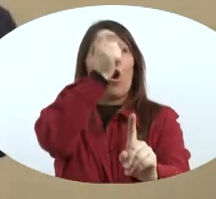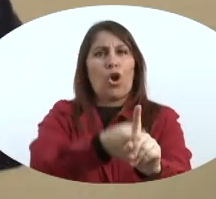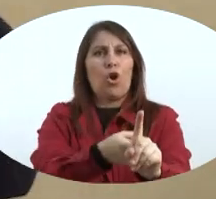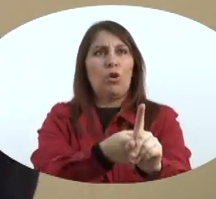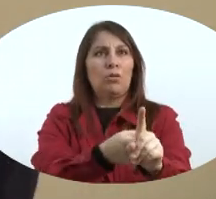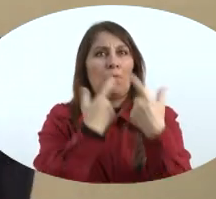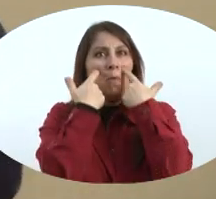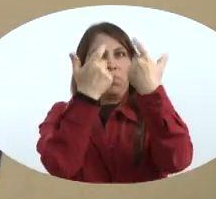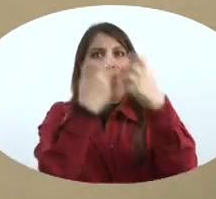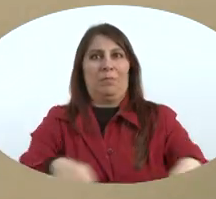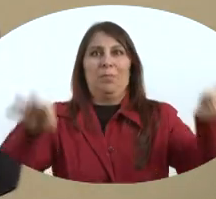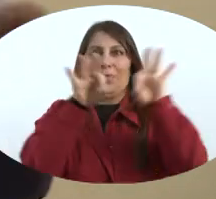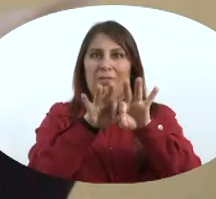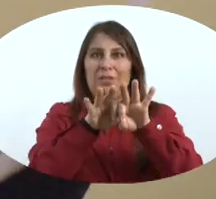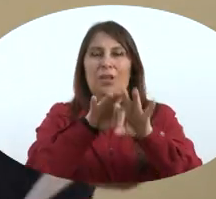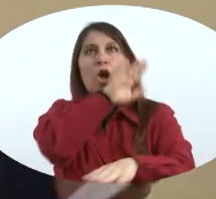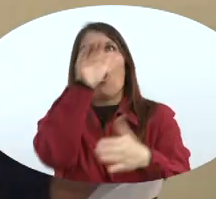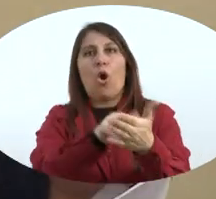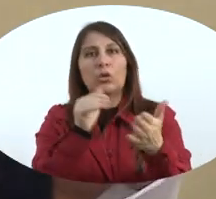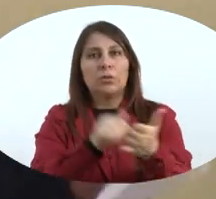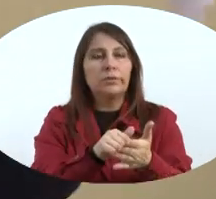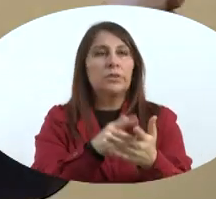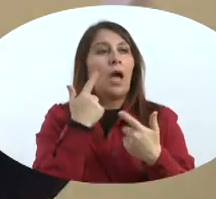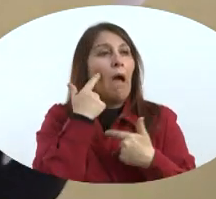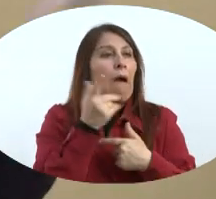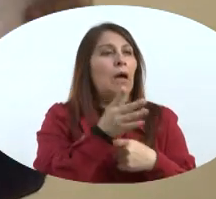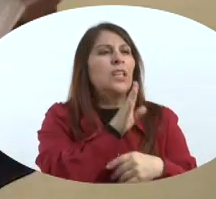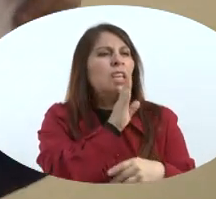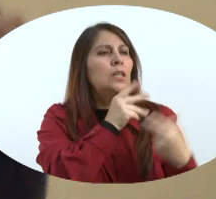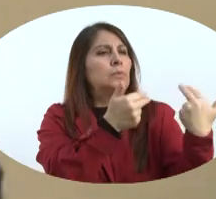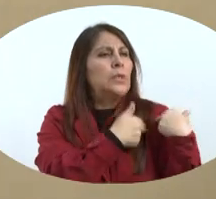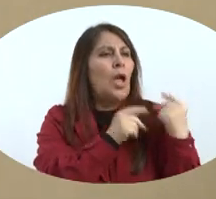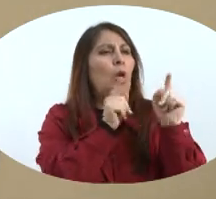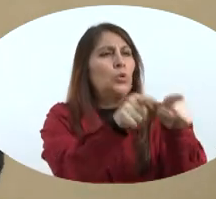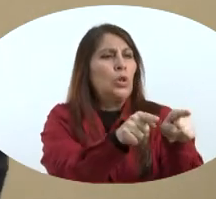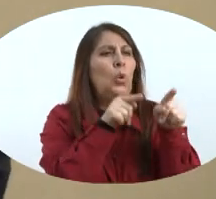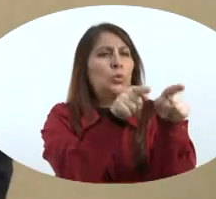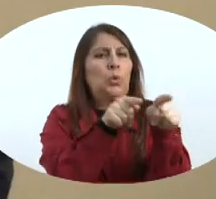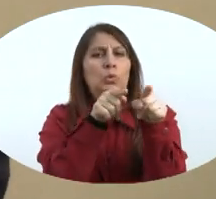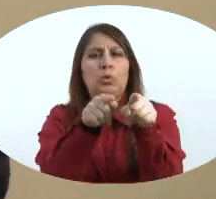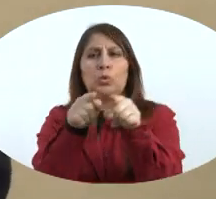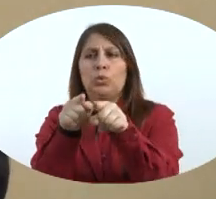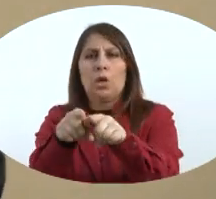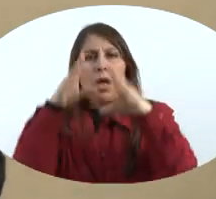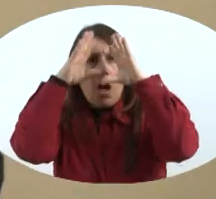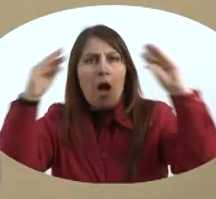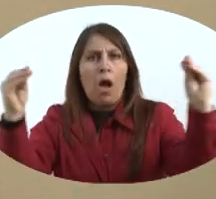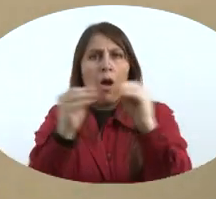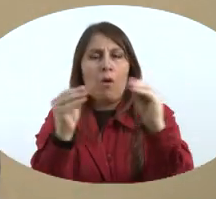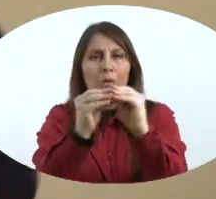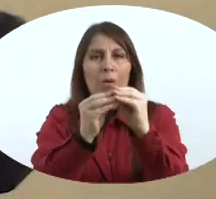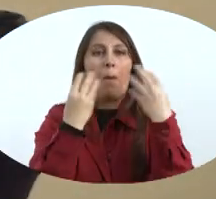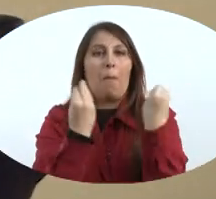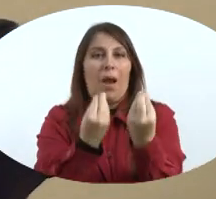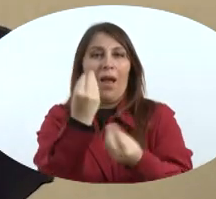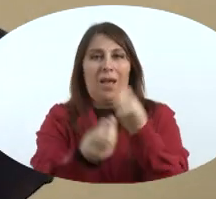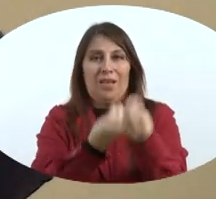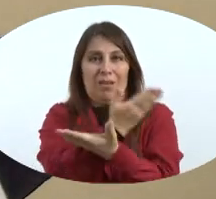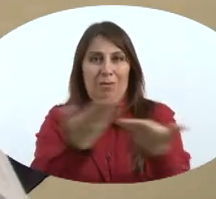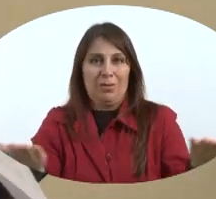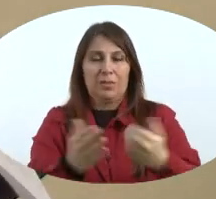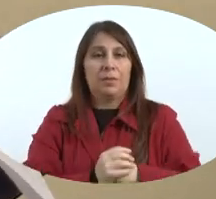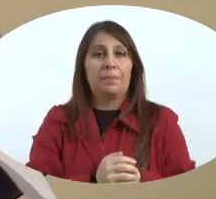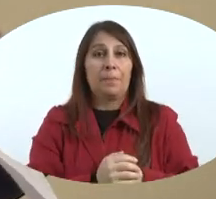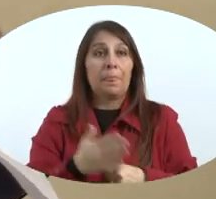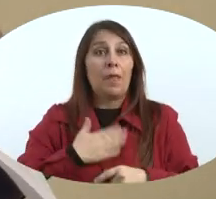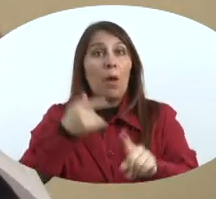y a su vez así vuelve y se centralizan las tareas y se centralizan los objetivos que quieren cumplir en común es decir que entre más objetivos nosotros